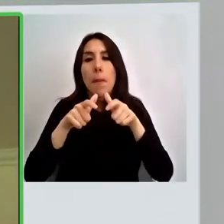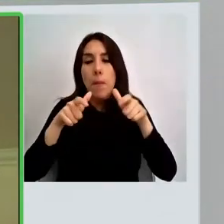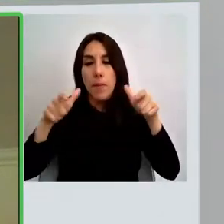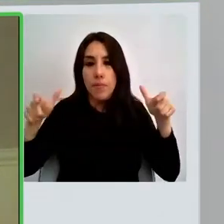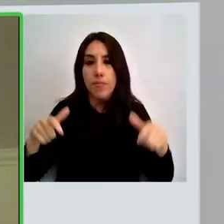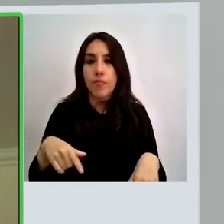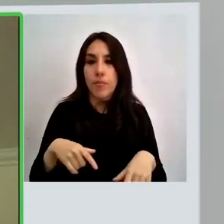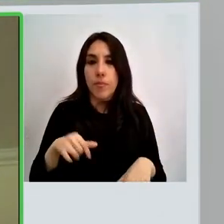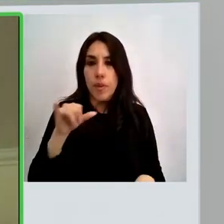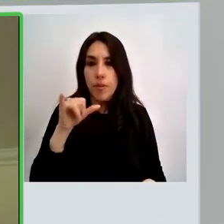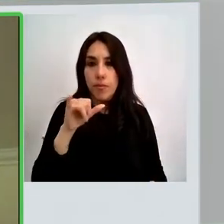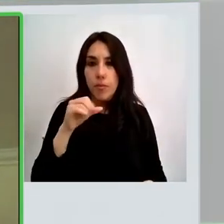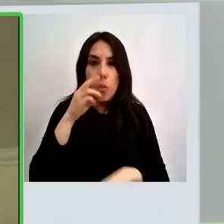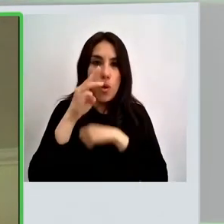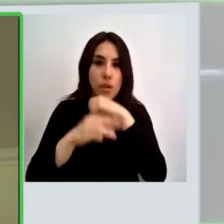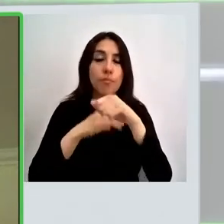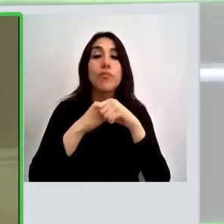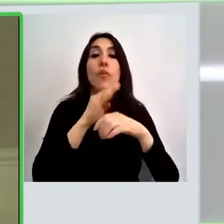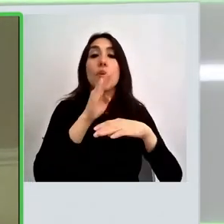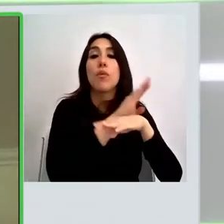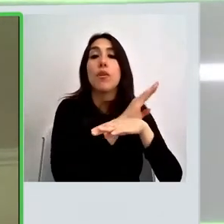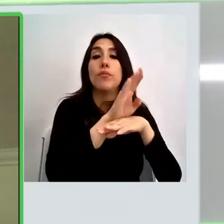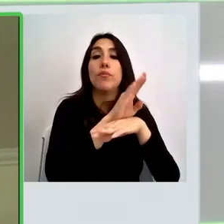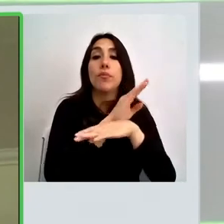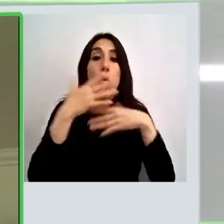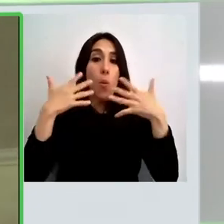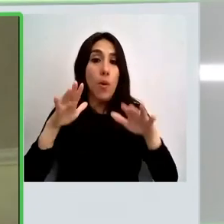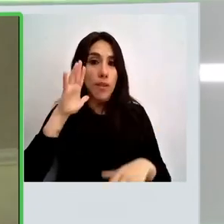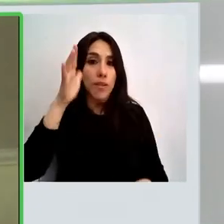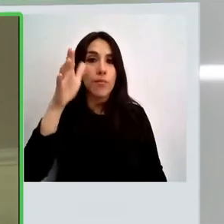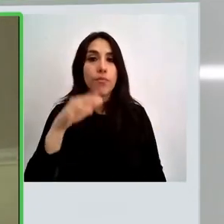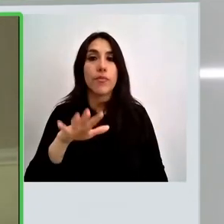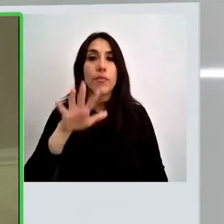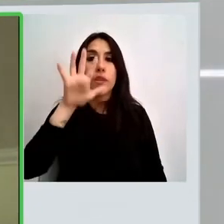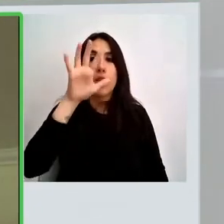general y al final de 5 años observamos a estas empresas